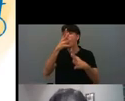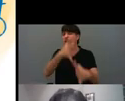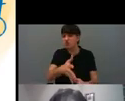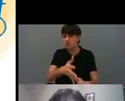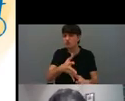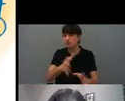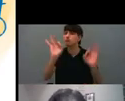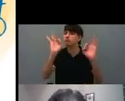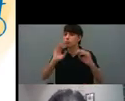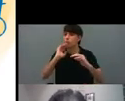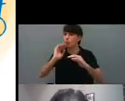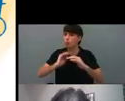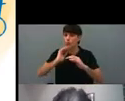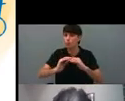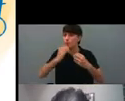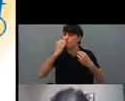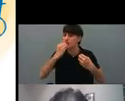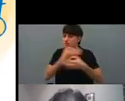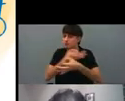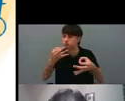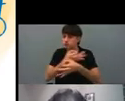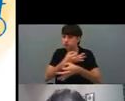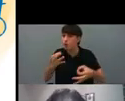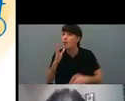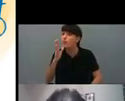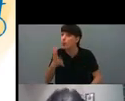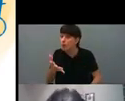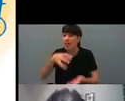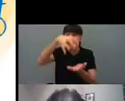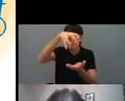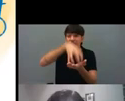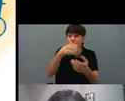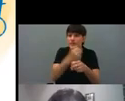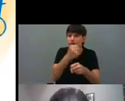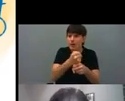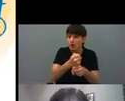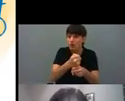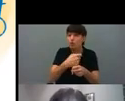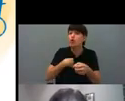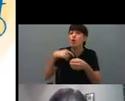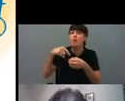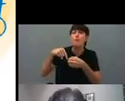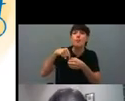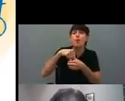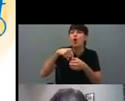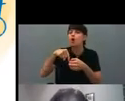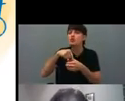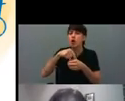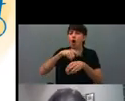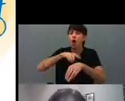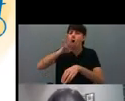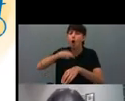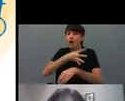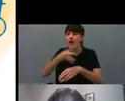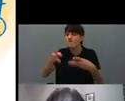qué? Porque en los centros en los que trabajé, ocupaba posiciones en las que tuve horarios